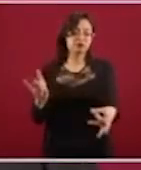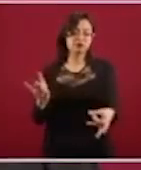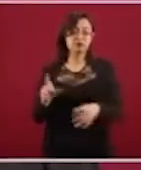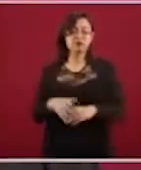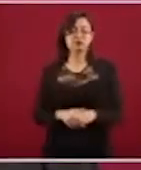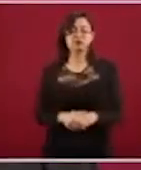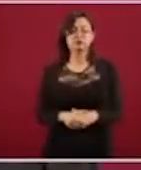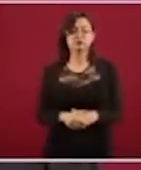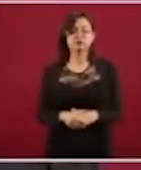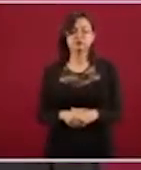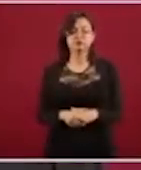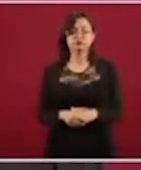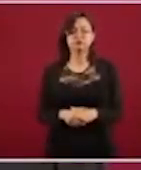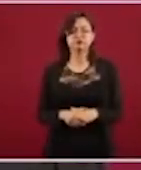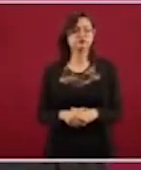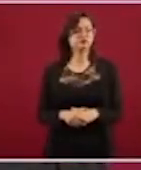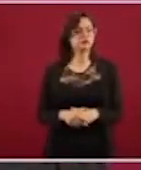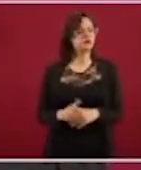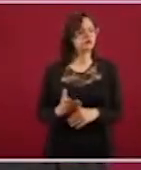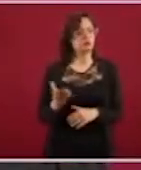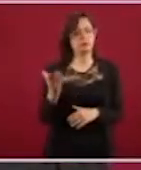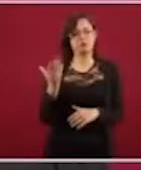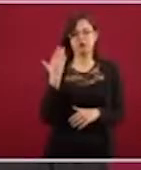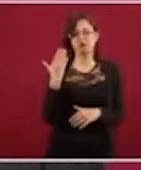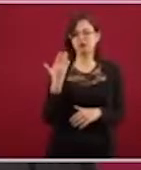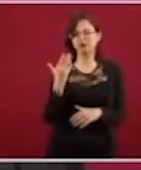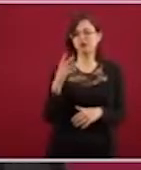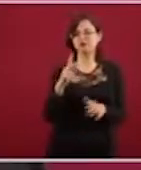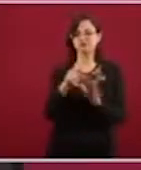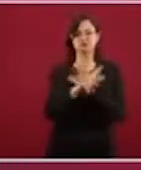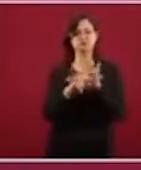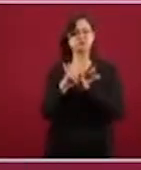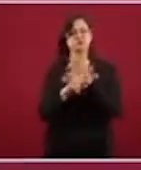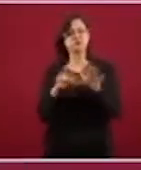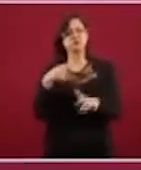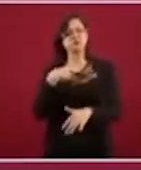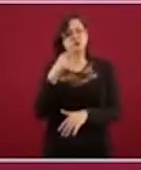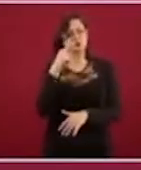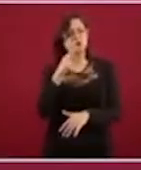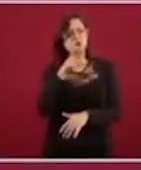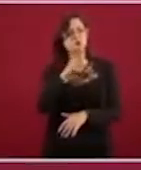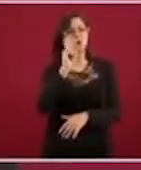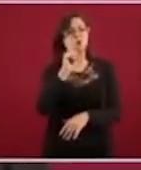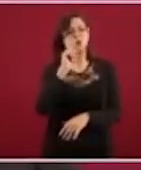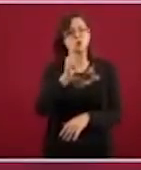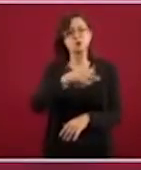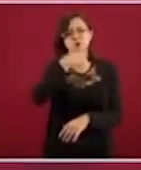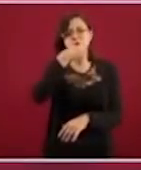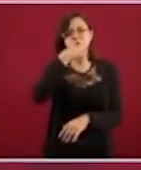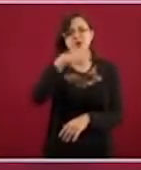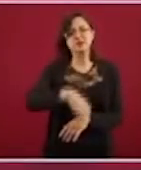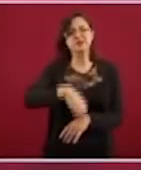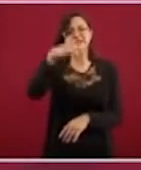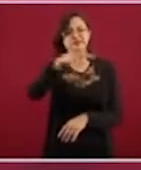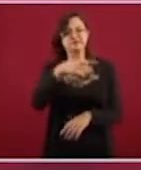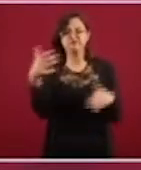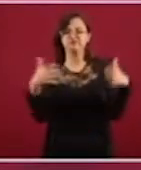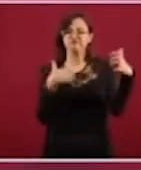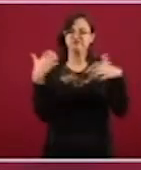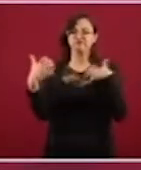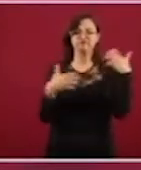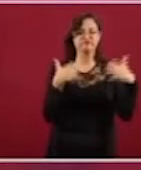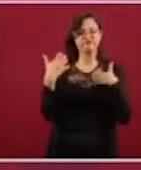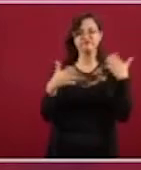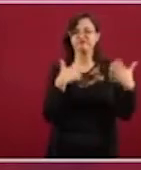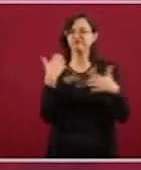El otro día estaba yo viendo un video de una anciana respetable que se enojaba porque no